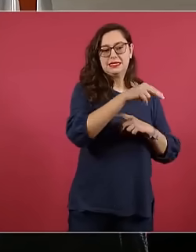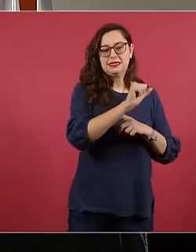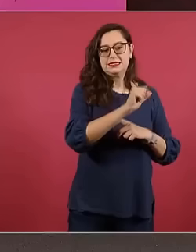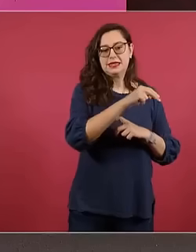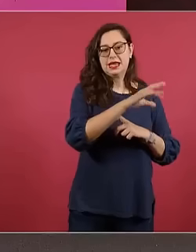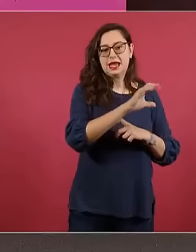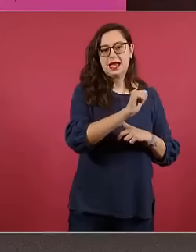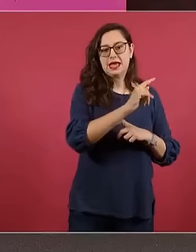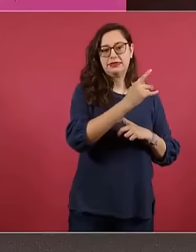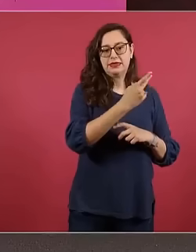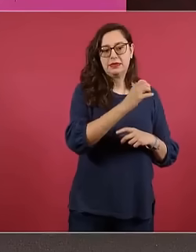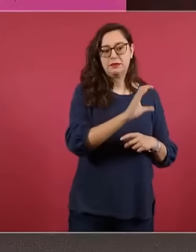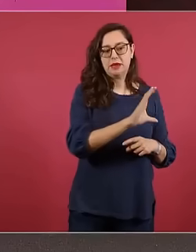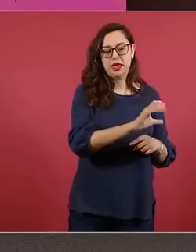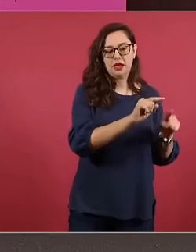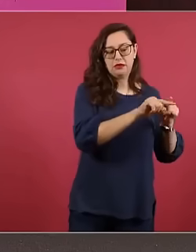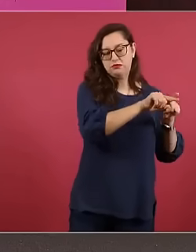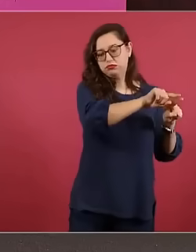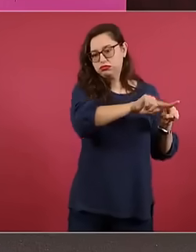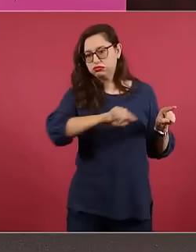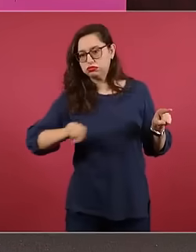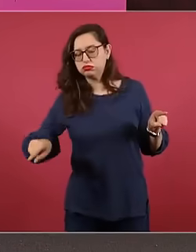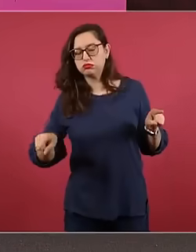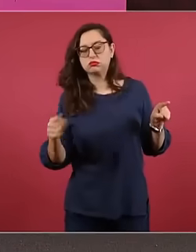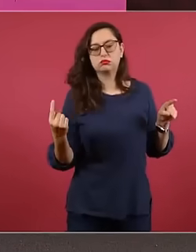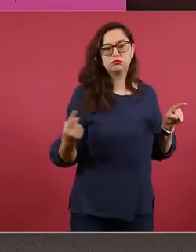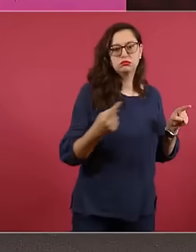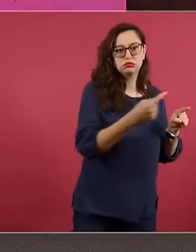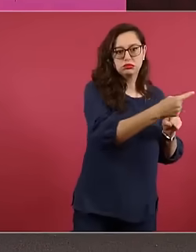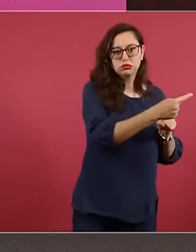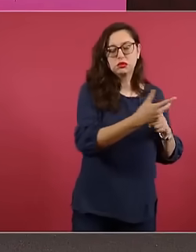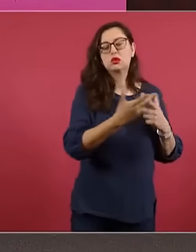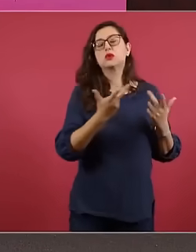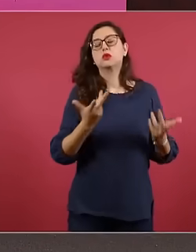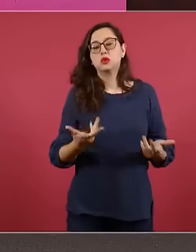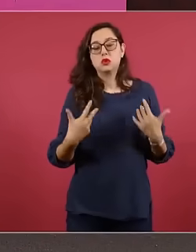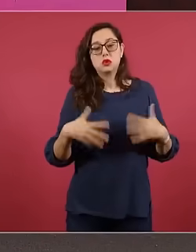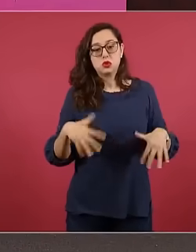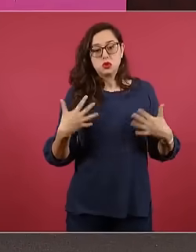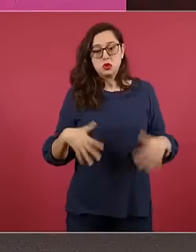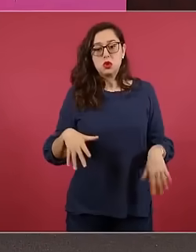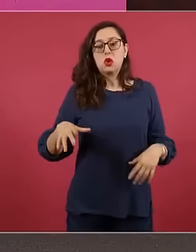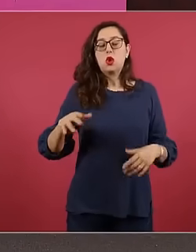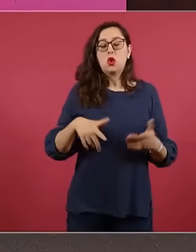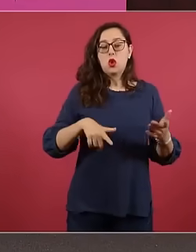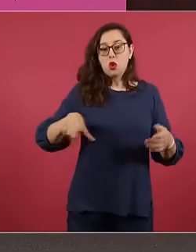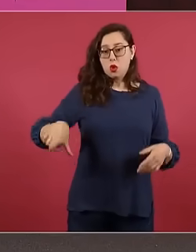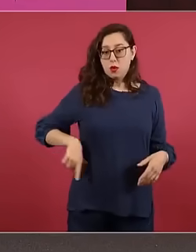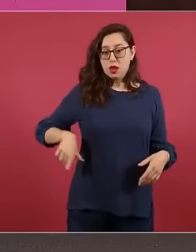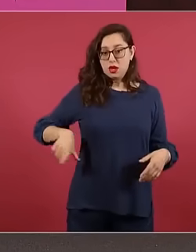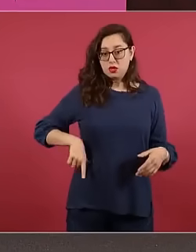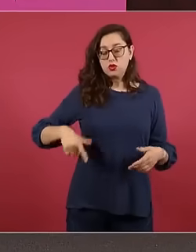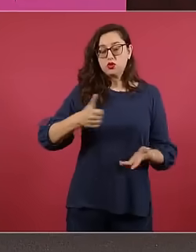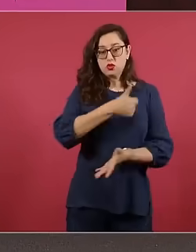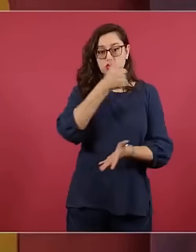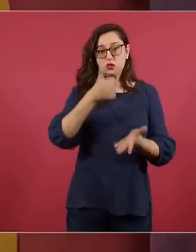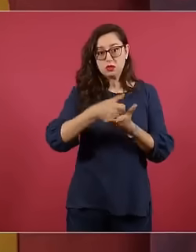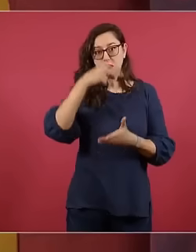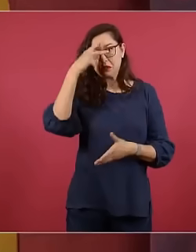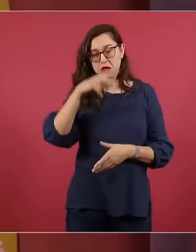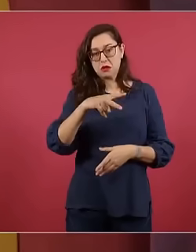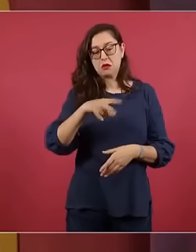la República y obviamente también del gobierno de la ciudad, pero el presidente nos ha manifestado su interés en saber cómo